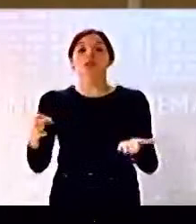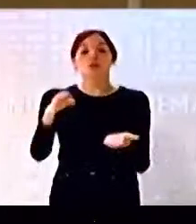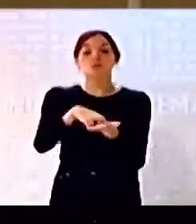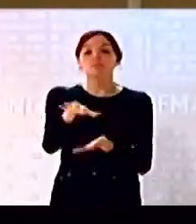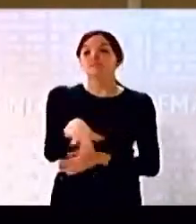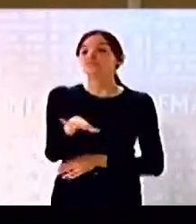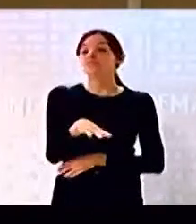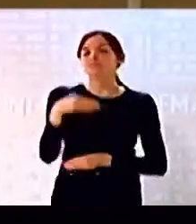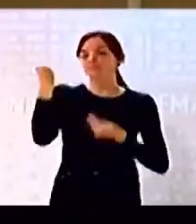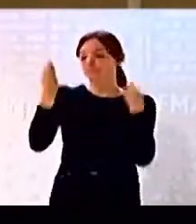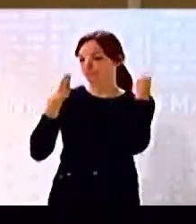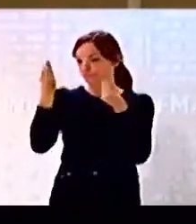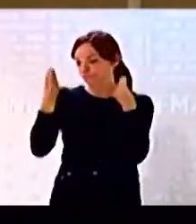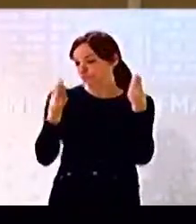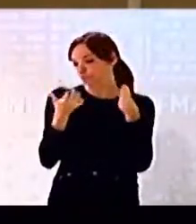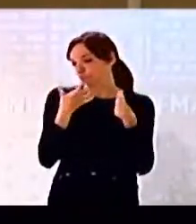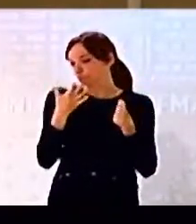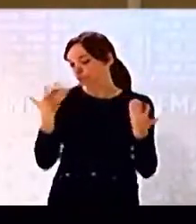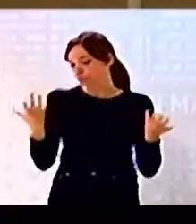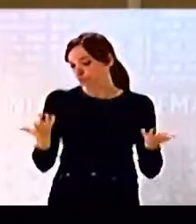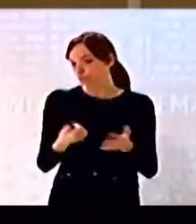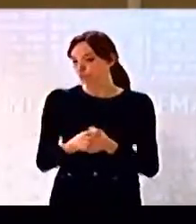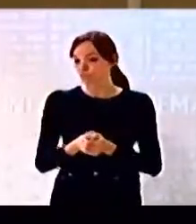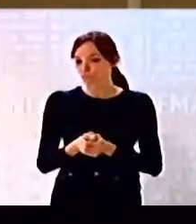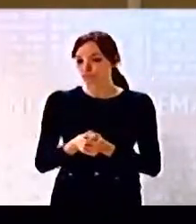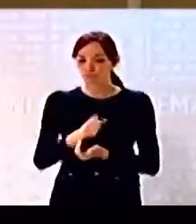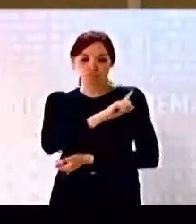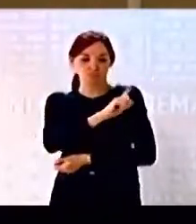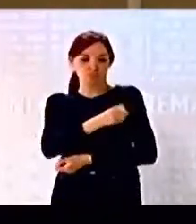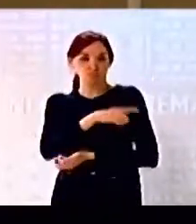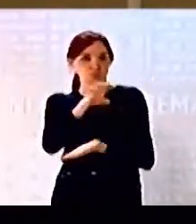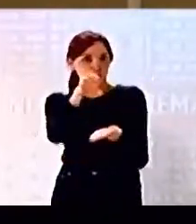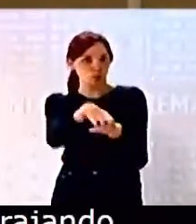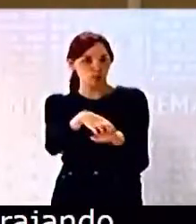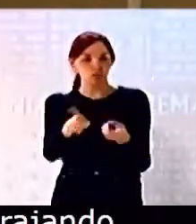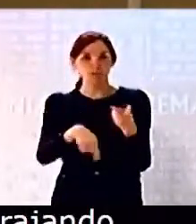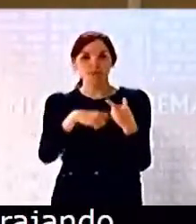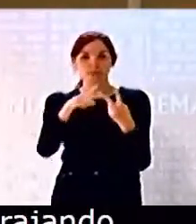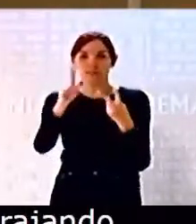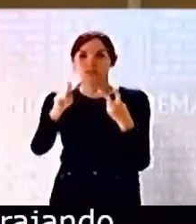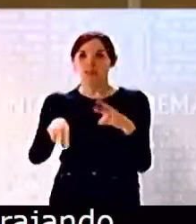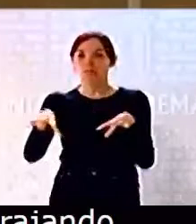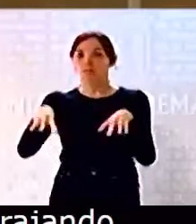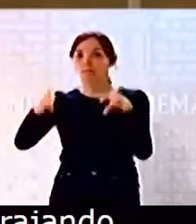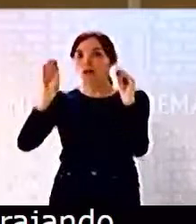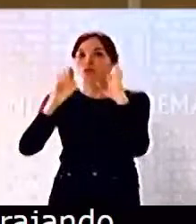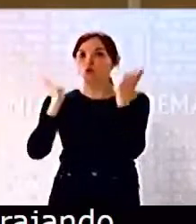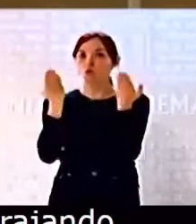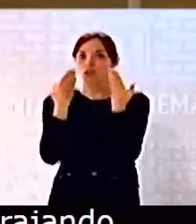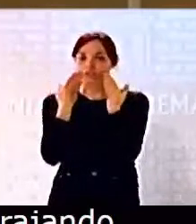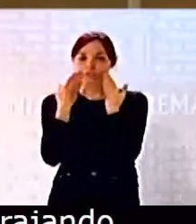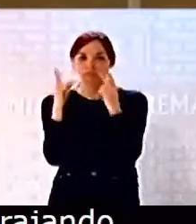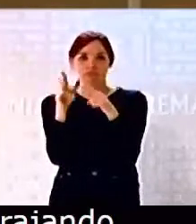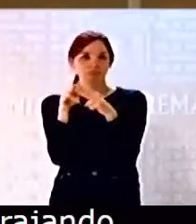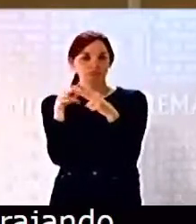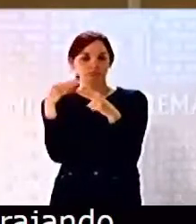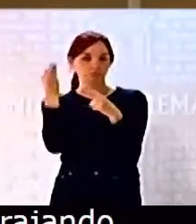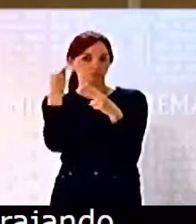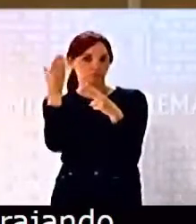barajando? Pues estamos barajando polideportivos y estamos barajando palacios de congreso, fundamentalmente.